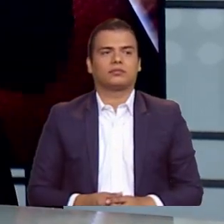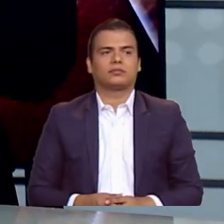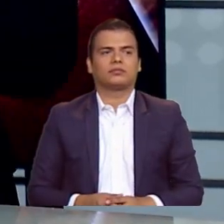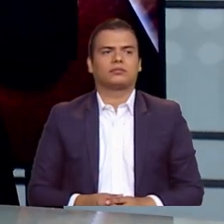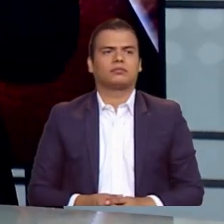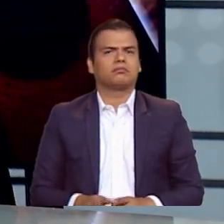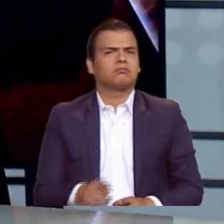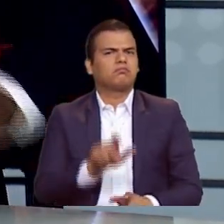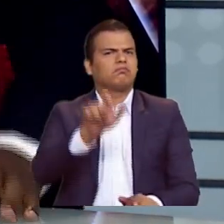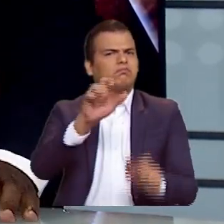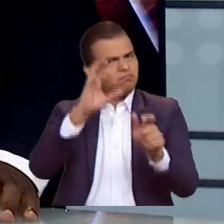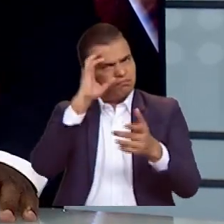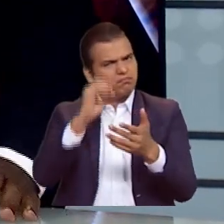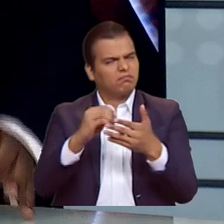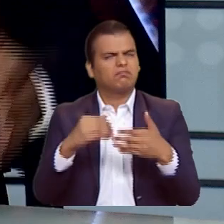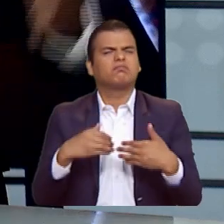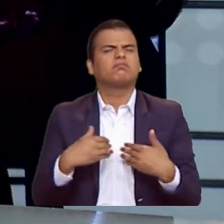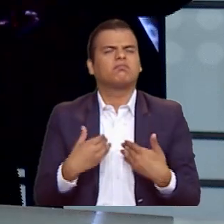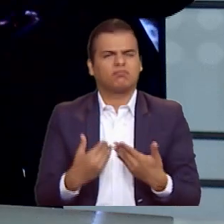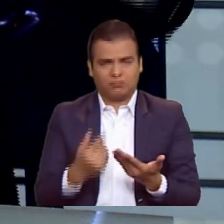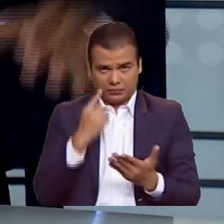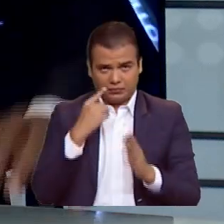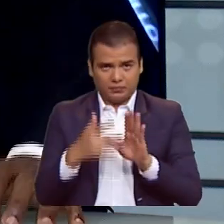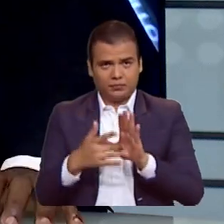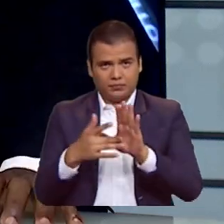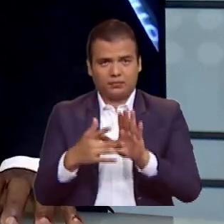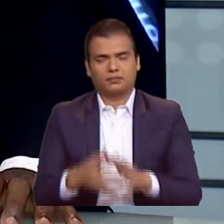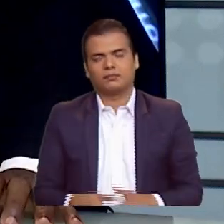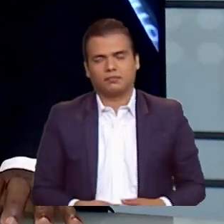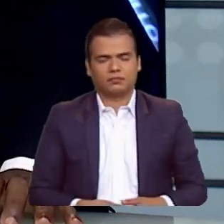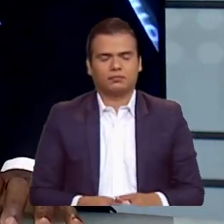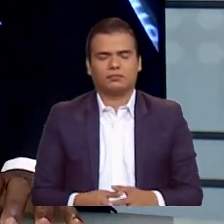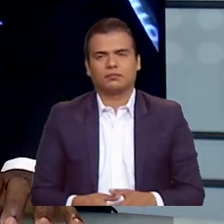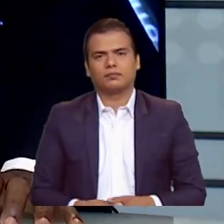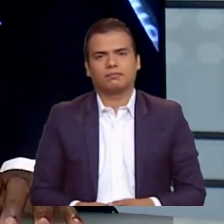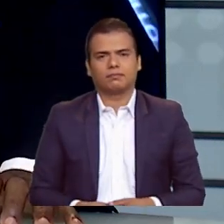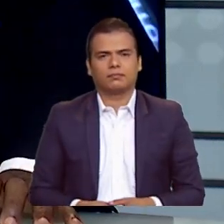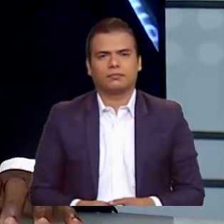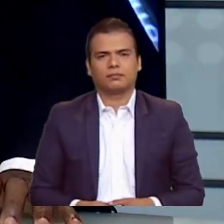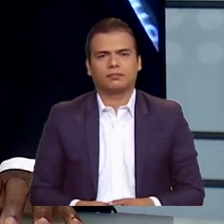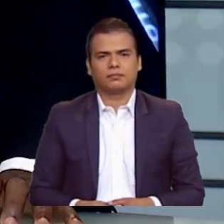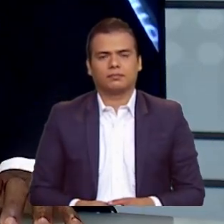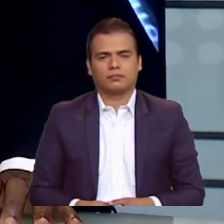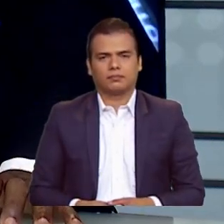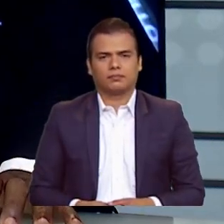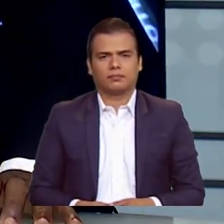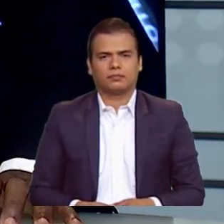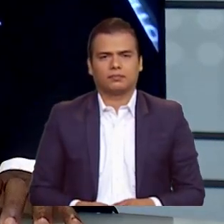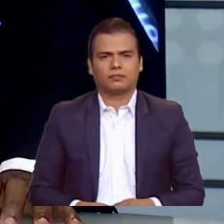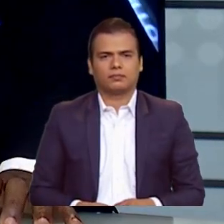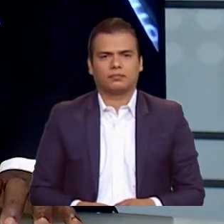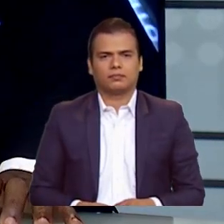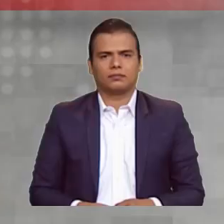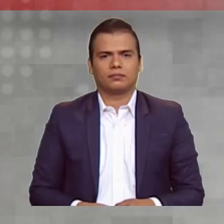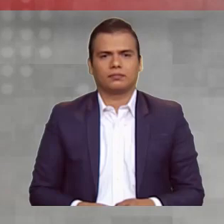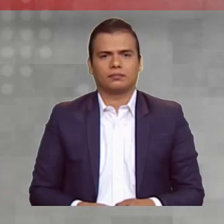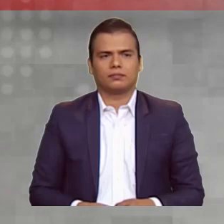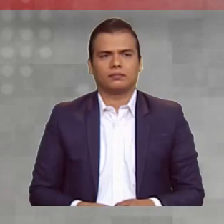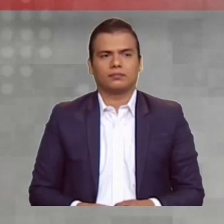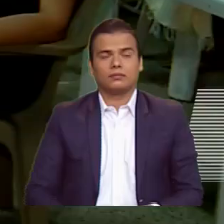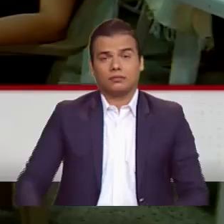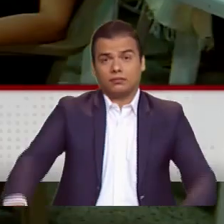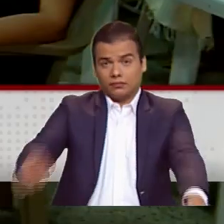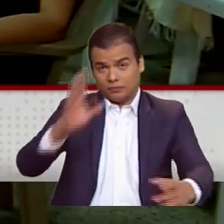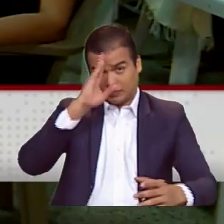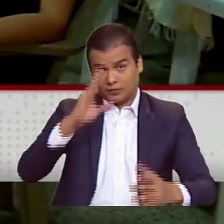La impresión de los hinchas del conjunto deportivo Cali tras este empate. Valeria, te escuchamos. Adelante. Buena tarde, noche. ¿Qué tal? Buenas